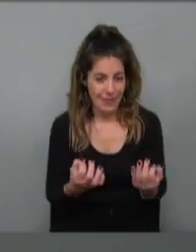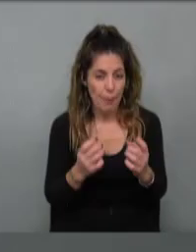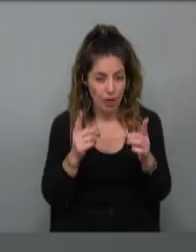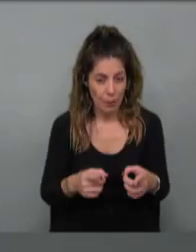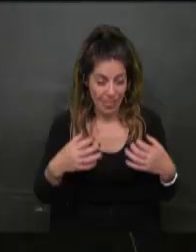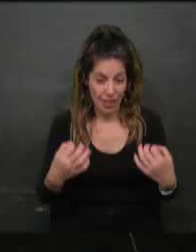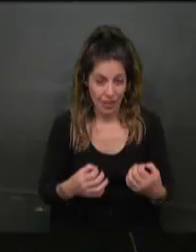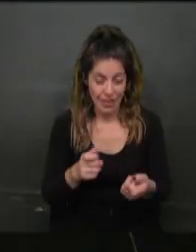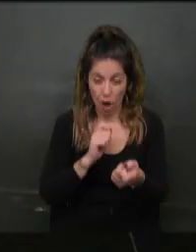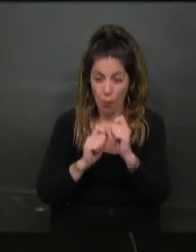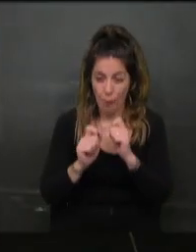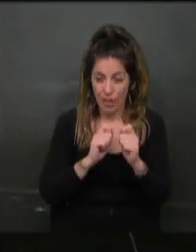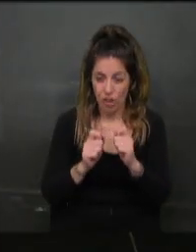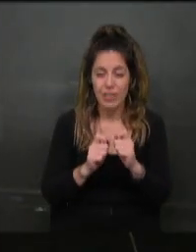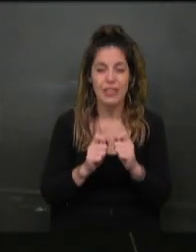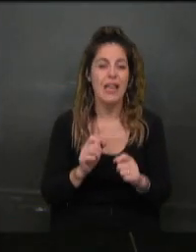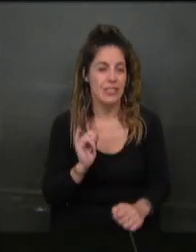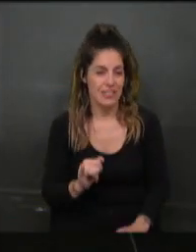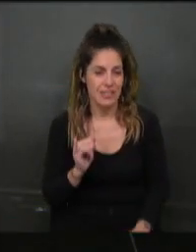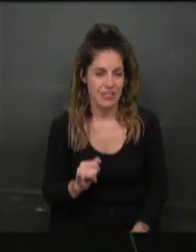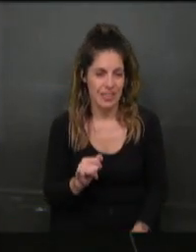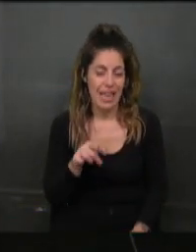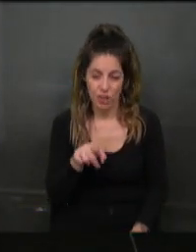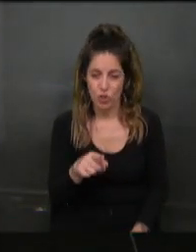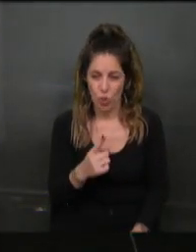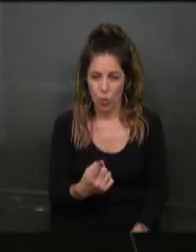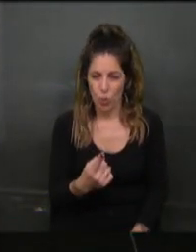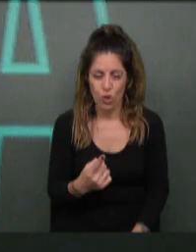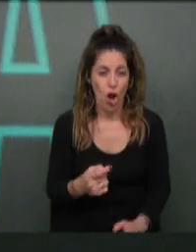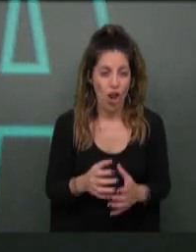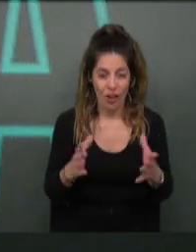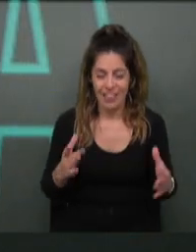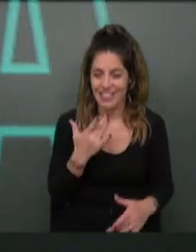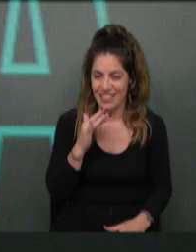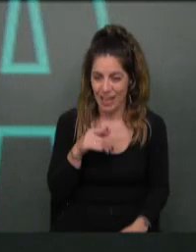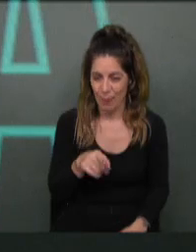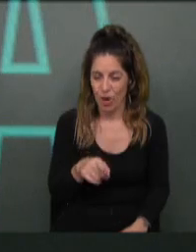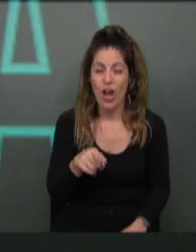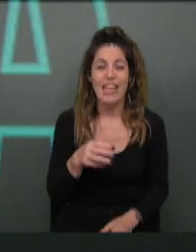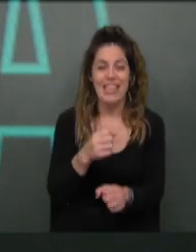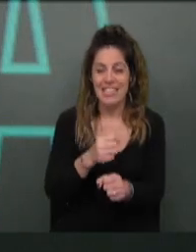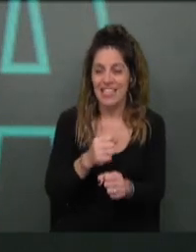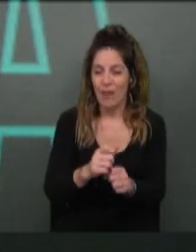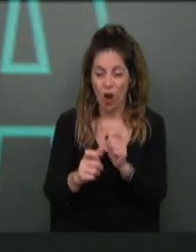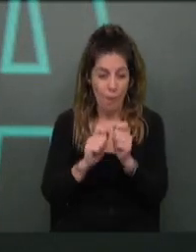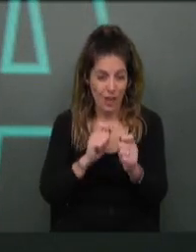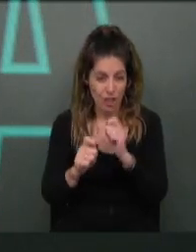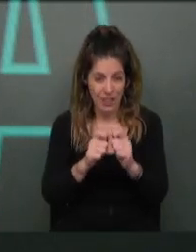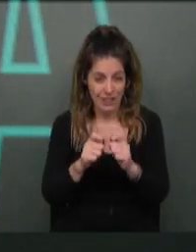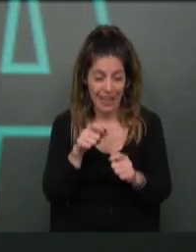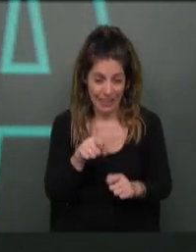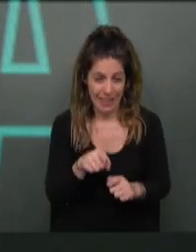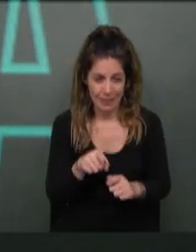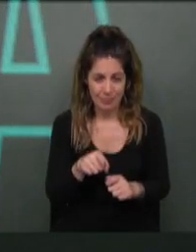periodista Exacto muy muy destacado bueno Esto es uno de los de los de los grandes ejemplos y en ese trabajo como periodista por el por el que fue Galiano